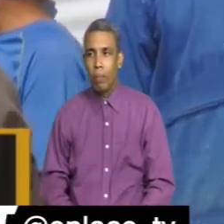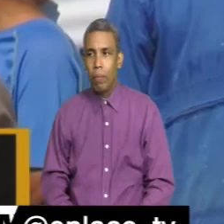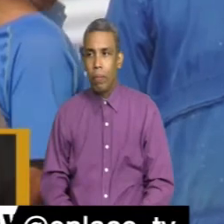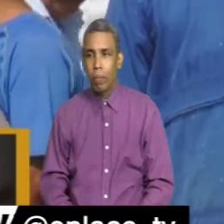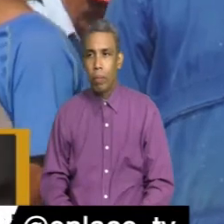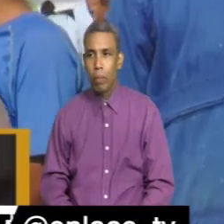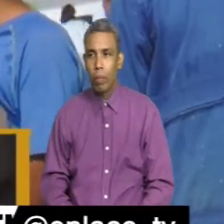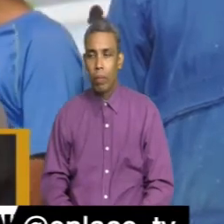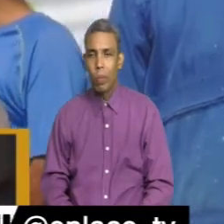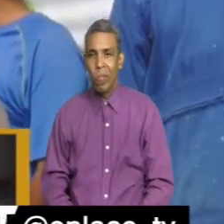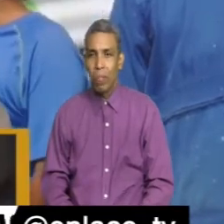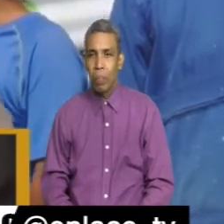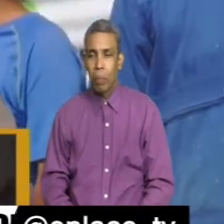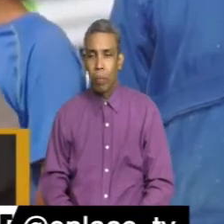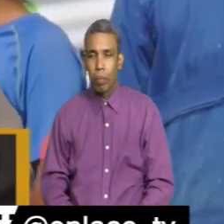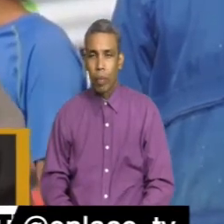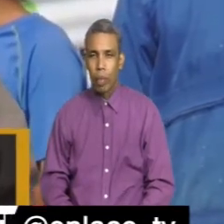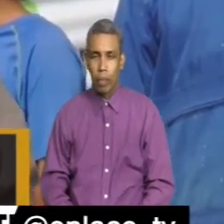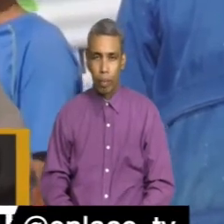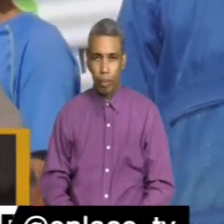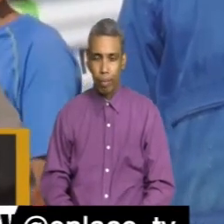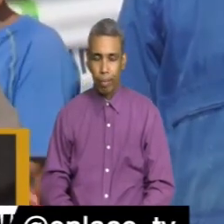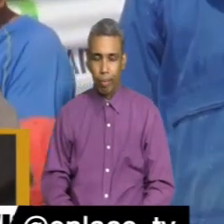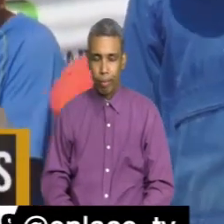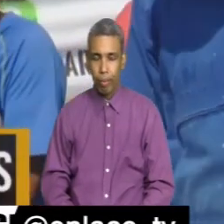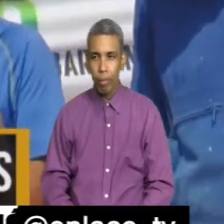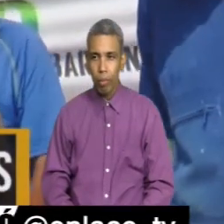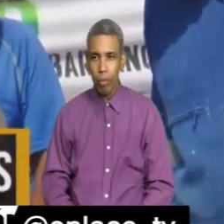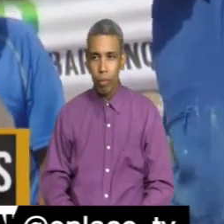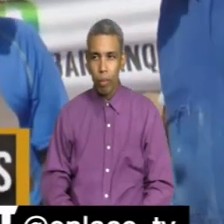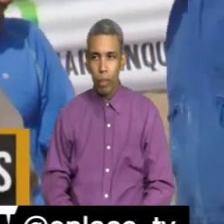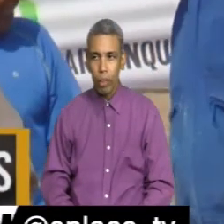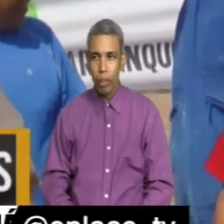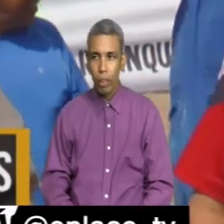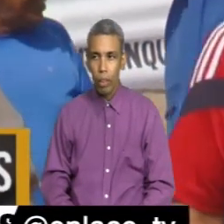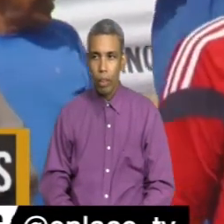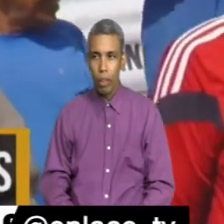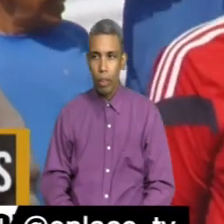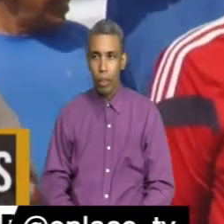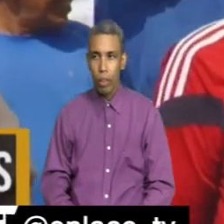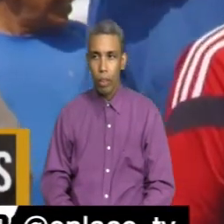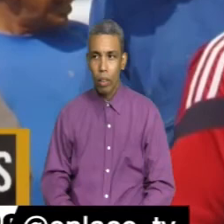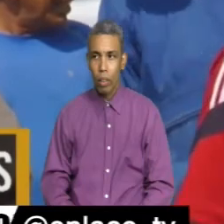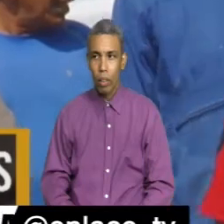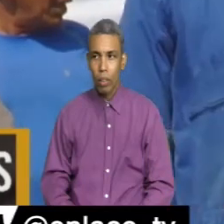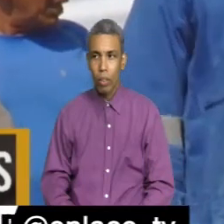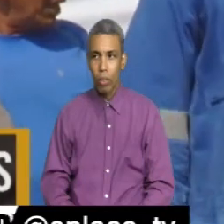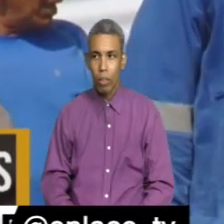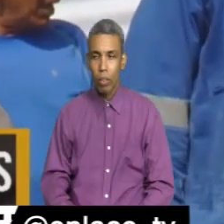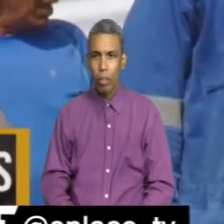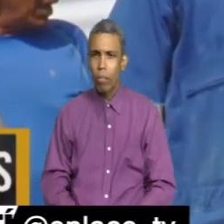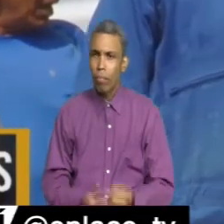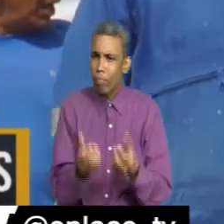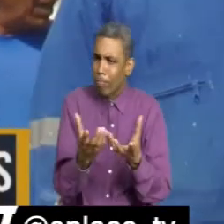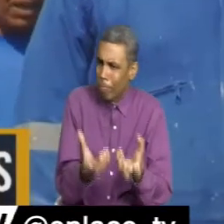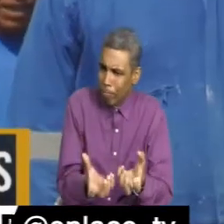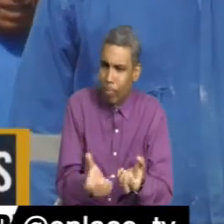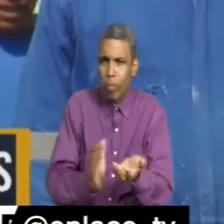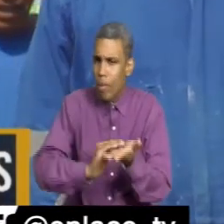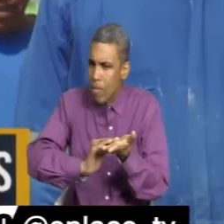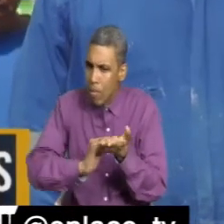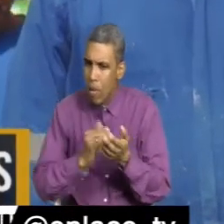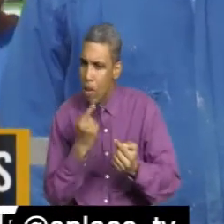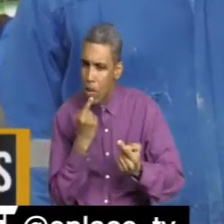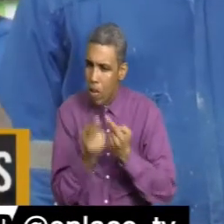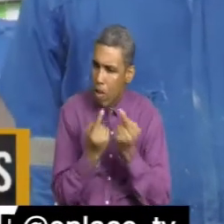como a buscar un diálogo que no sea ni en contra de los trabajadores de Barranca